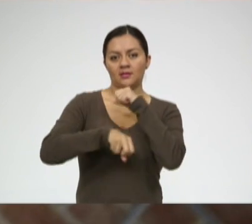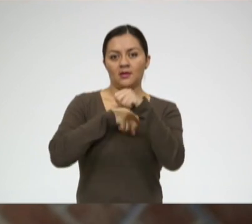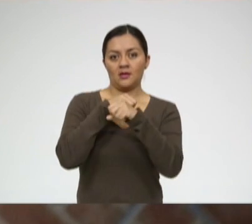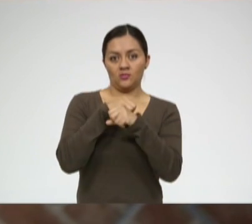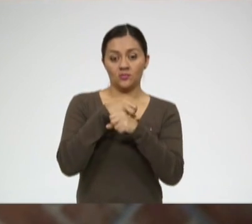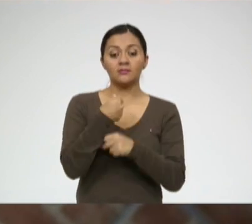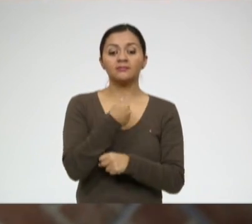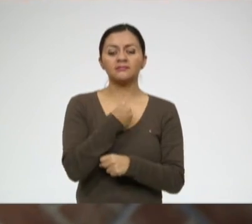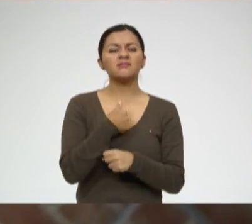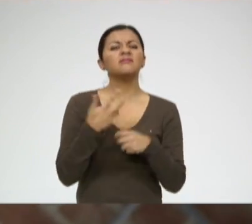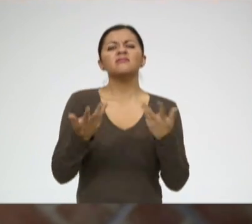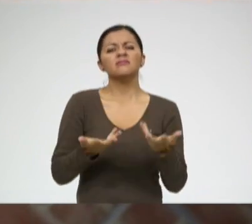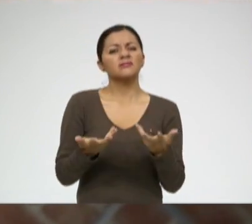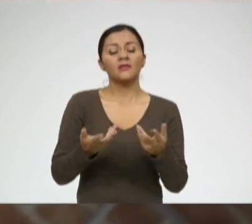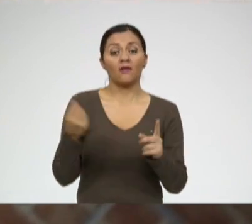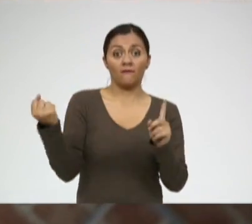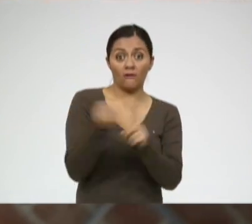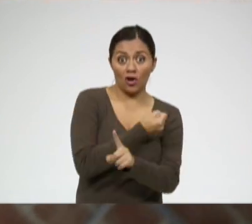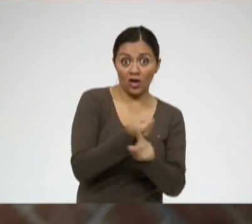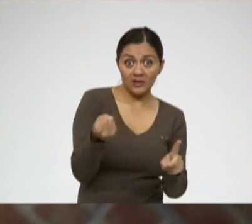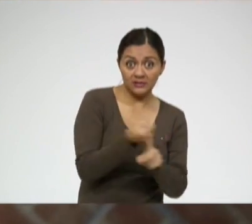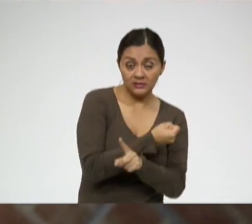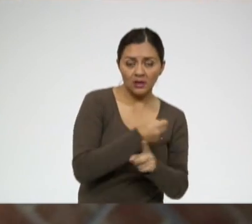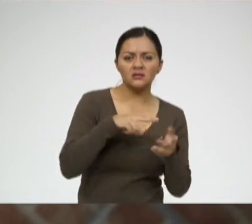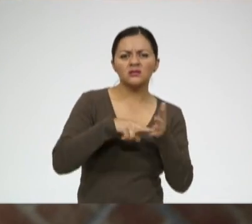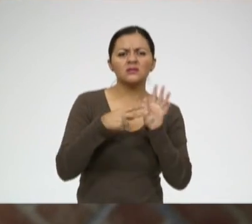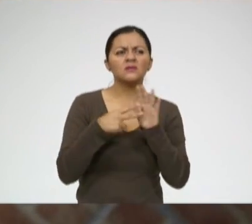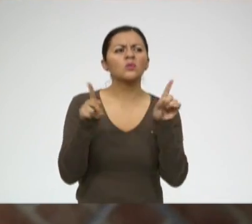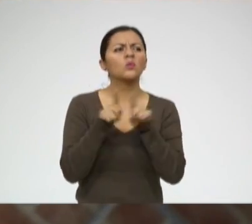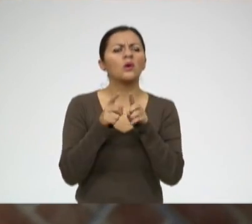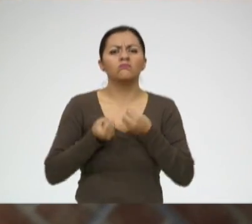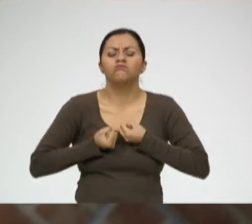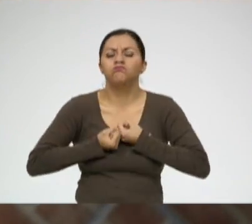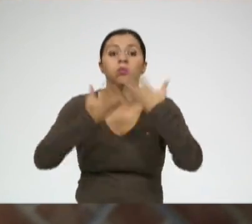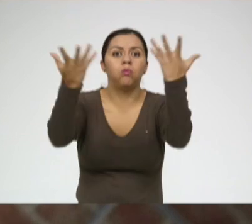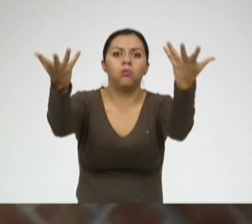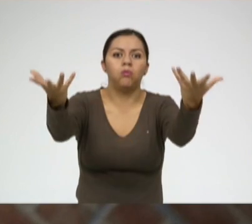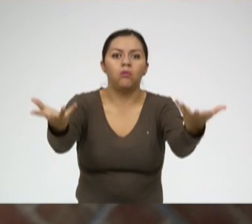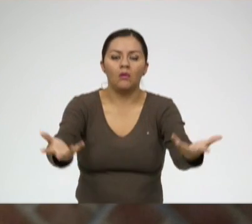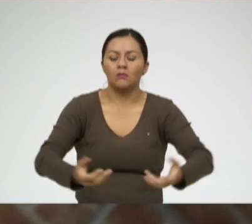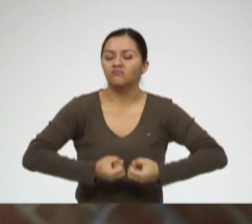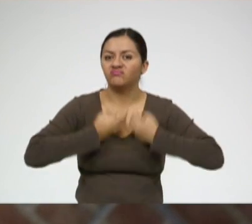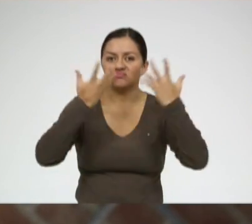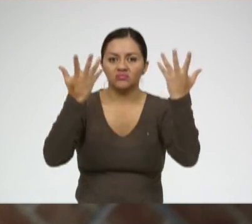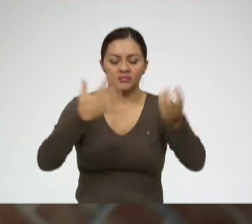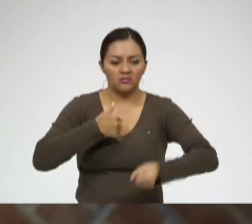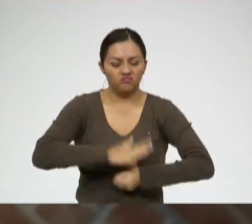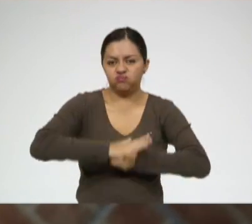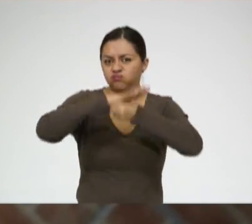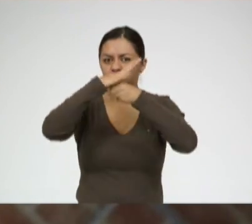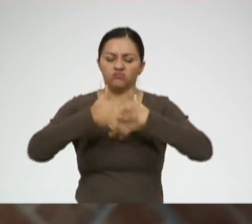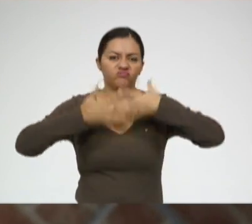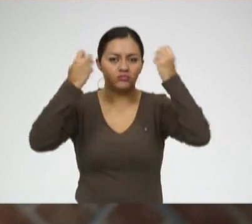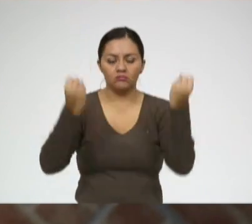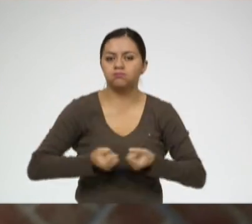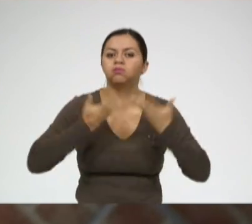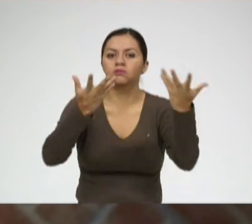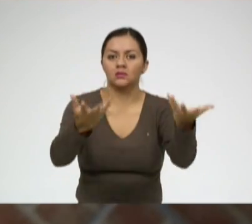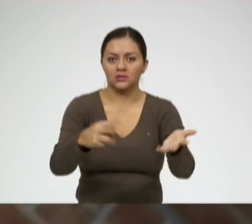humano, una forma de desfogar sus problemas,